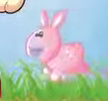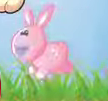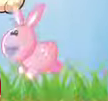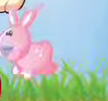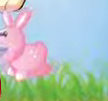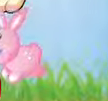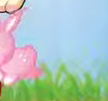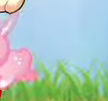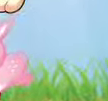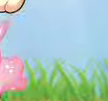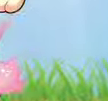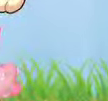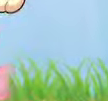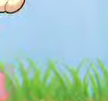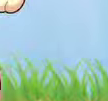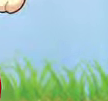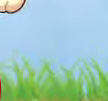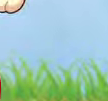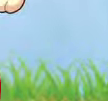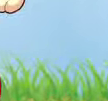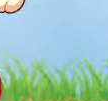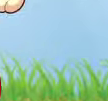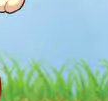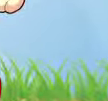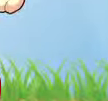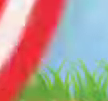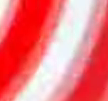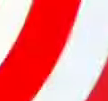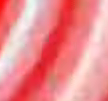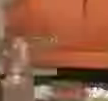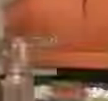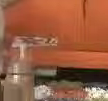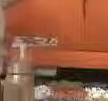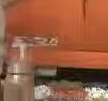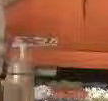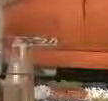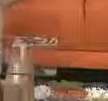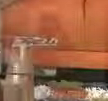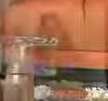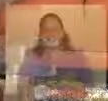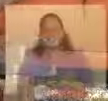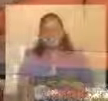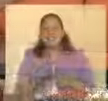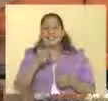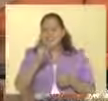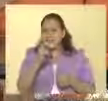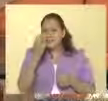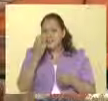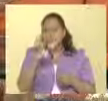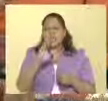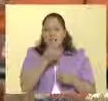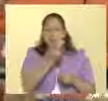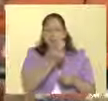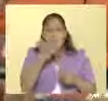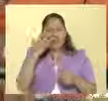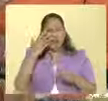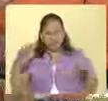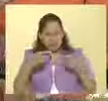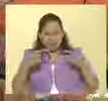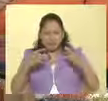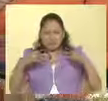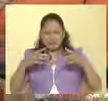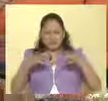sabe mucho del tema y nos lo dirá en Tus Mascotas. Oh, sí, como perros y gatos, Gus. ¿Cómo